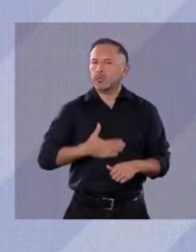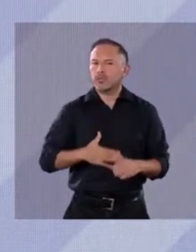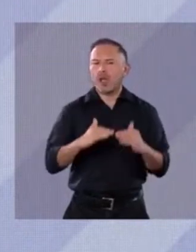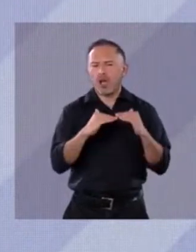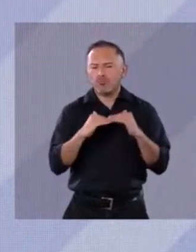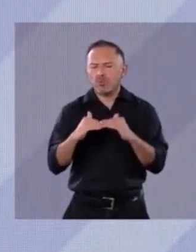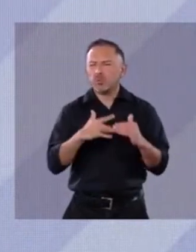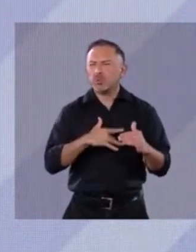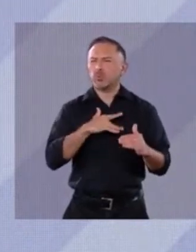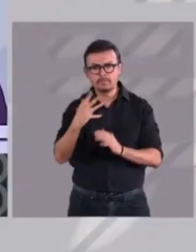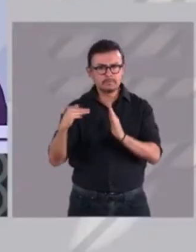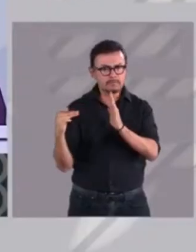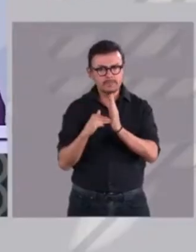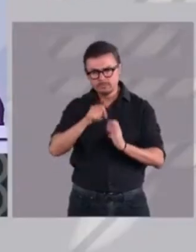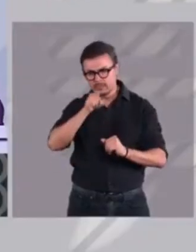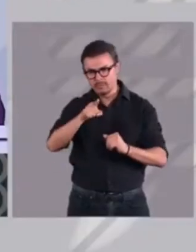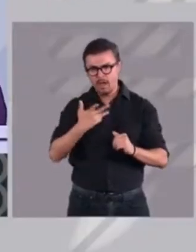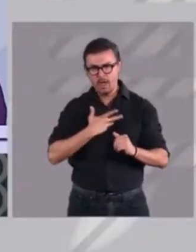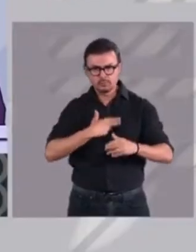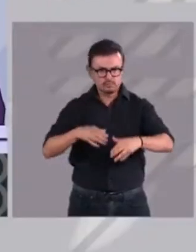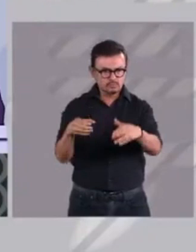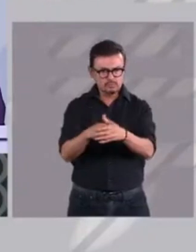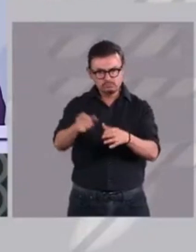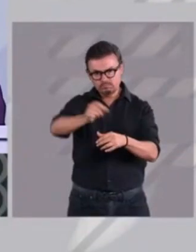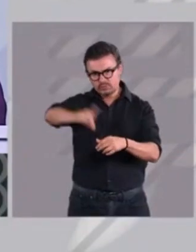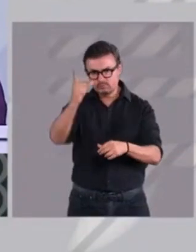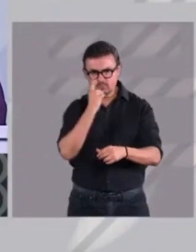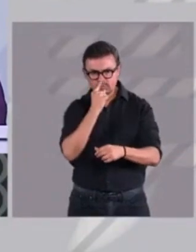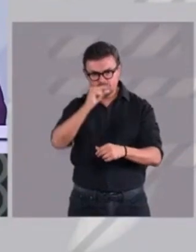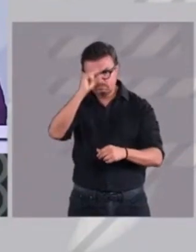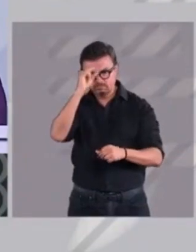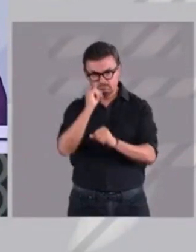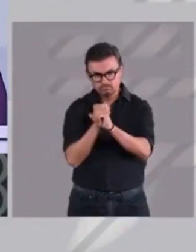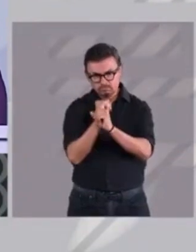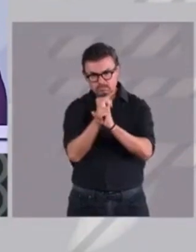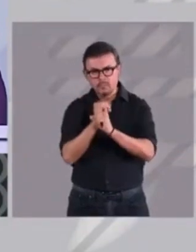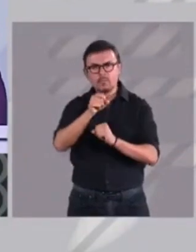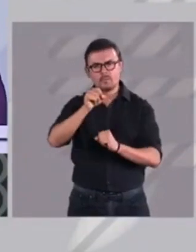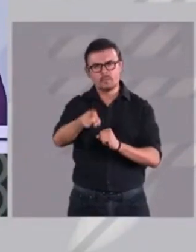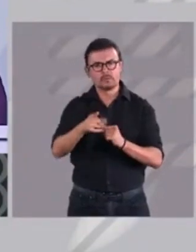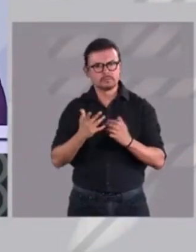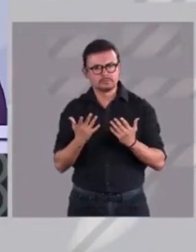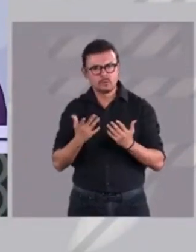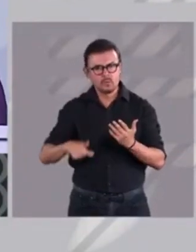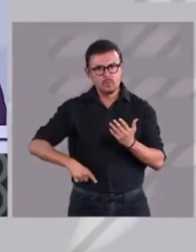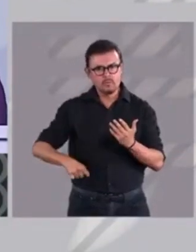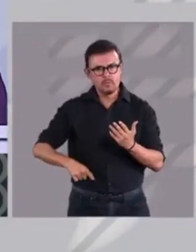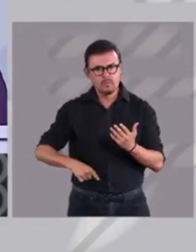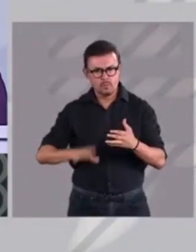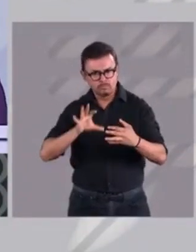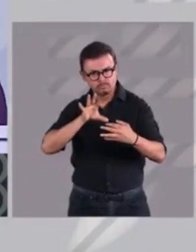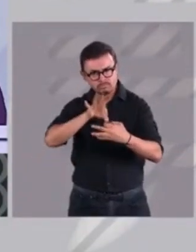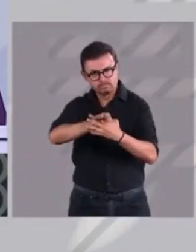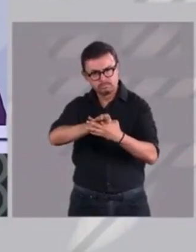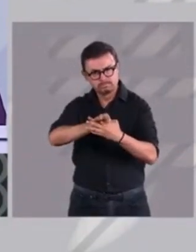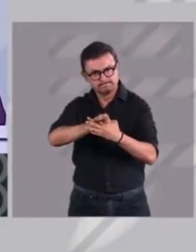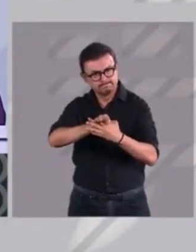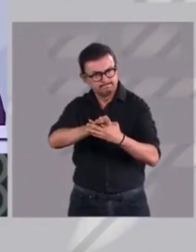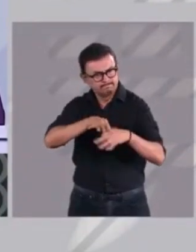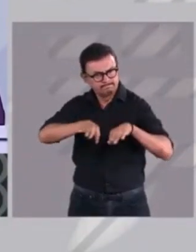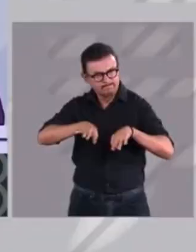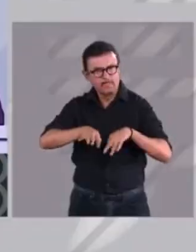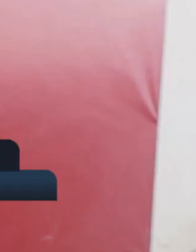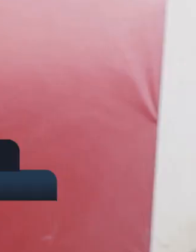sobre el señalamiento que hac el tema de laig F Buen punto creo que